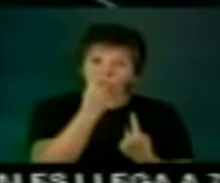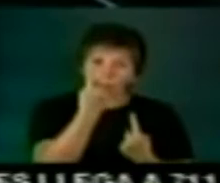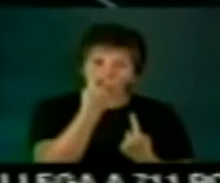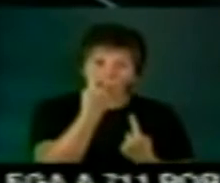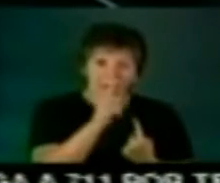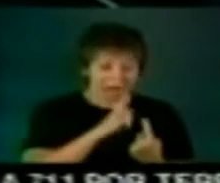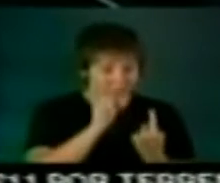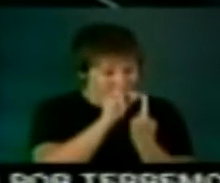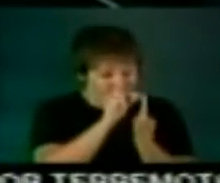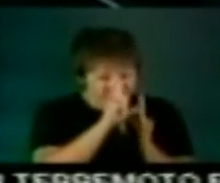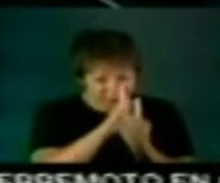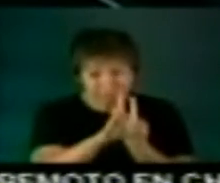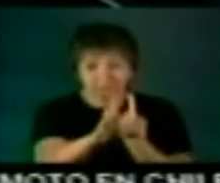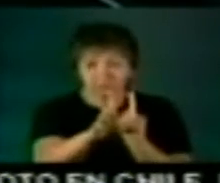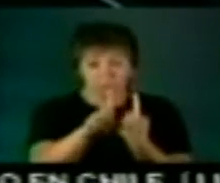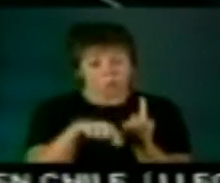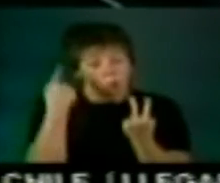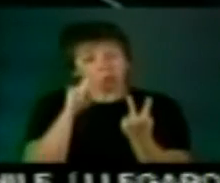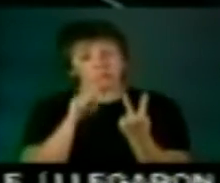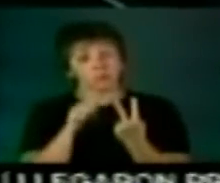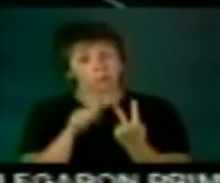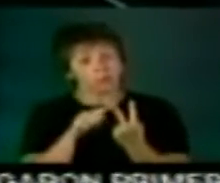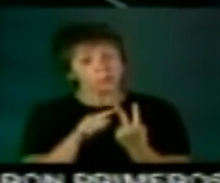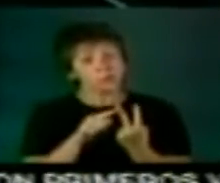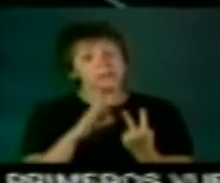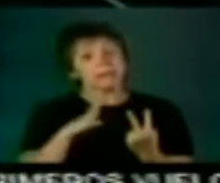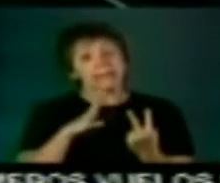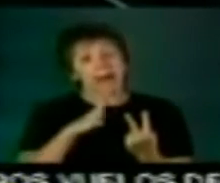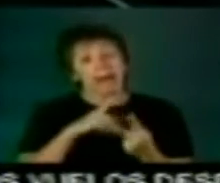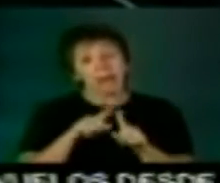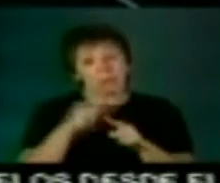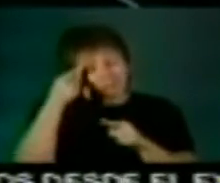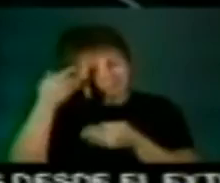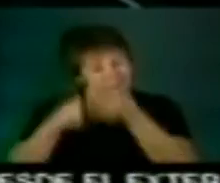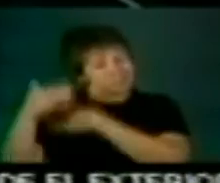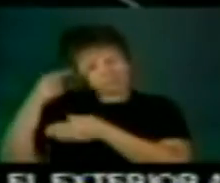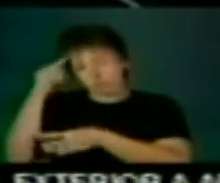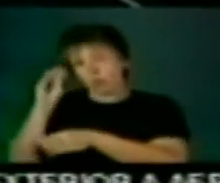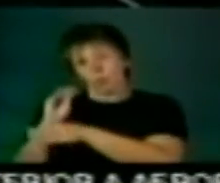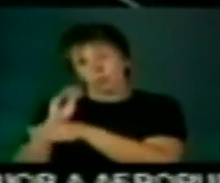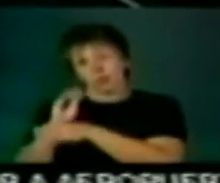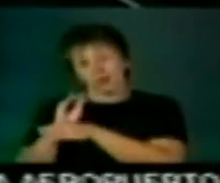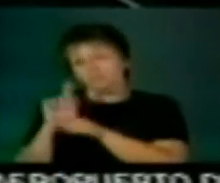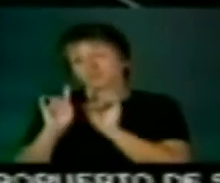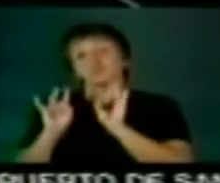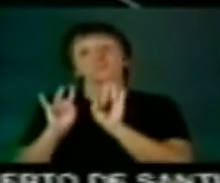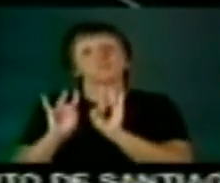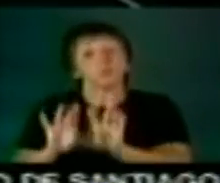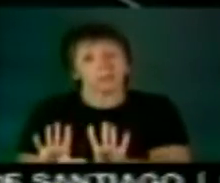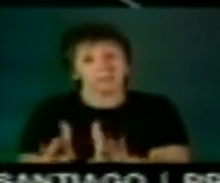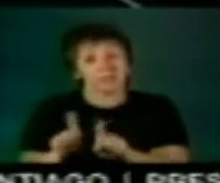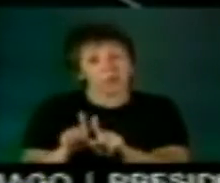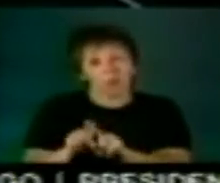un crecimiento acelerado, otros por retraso cultural y marginación apenas lo